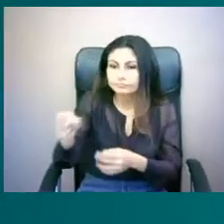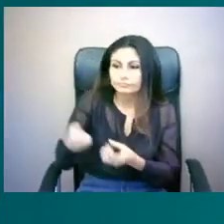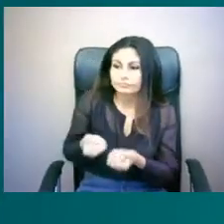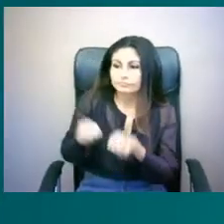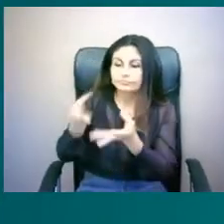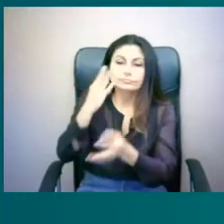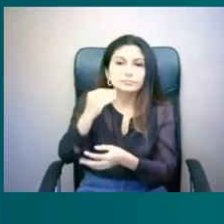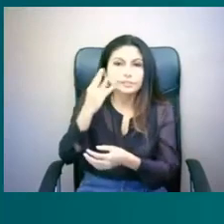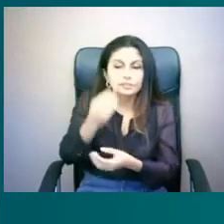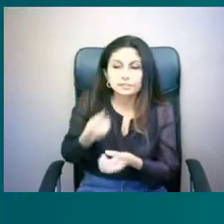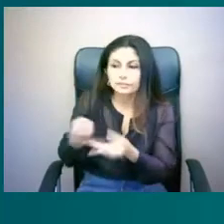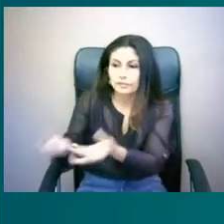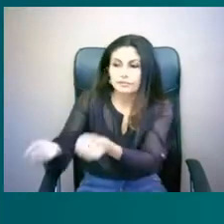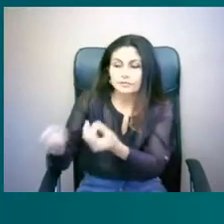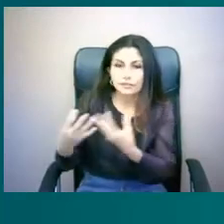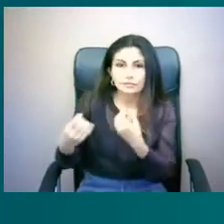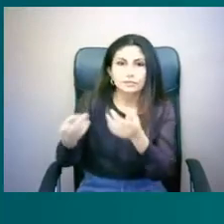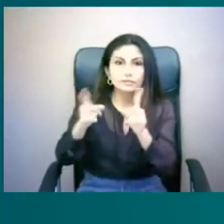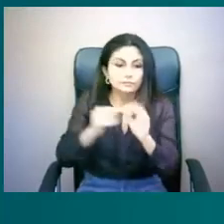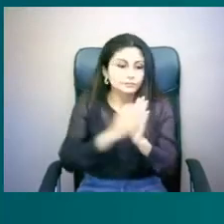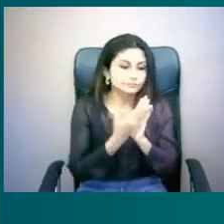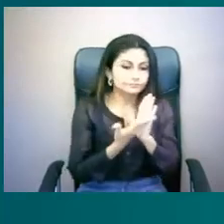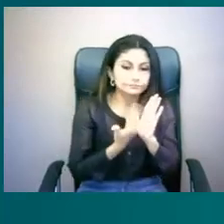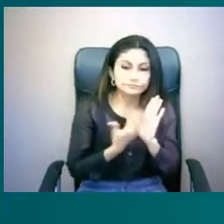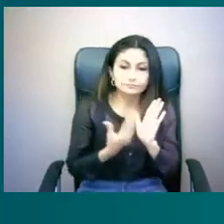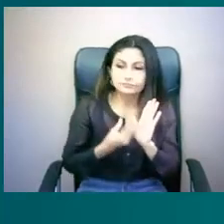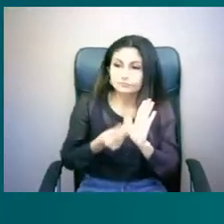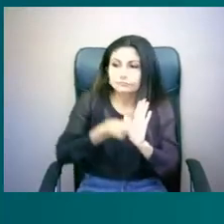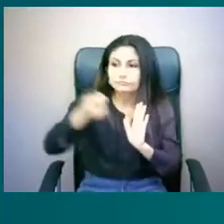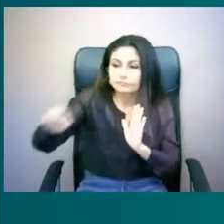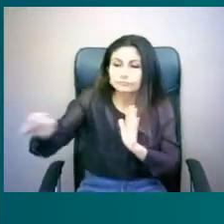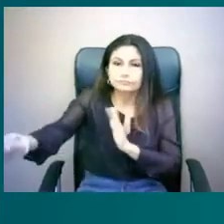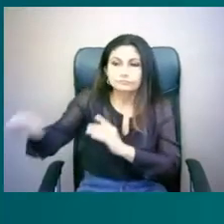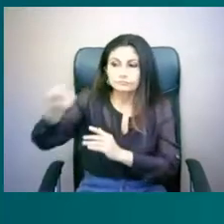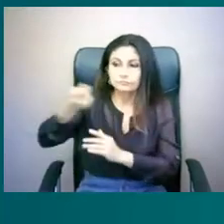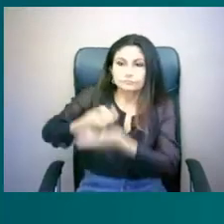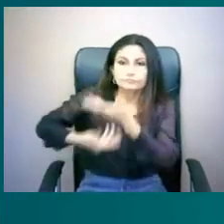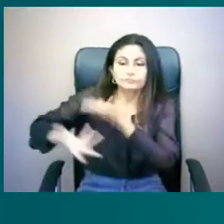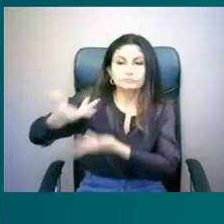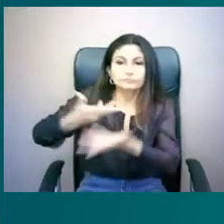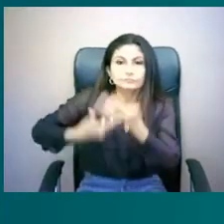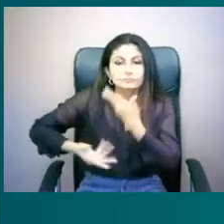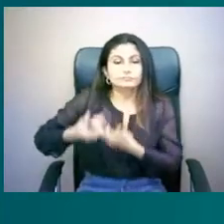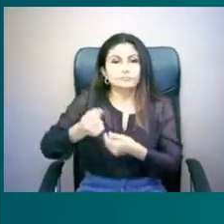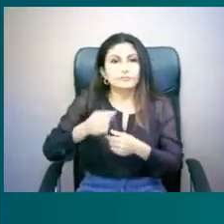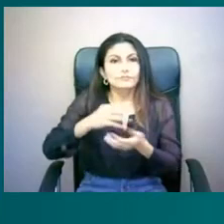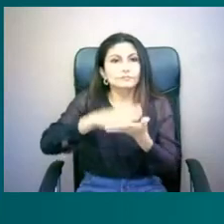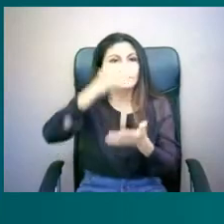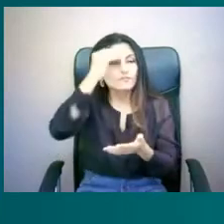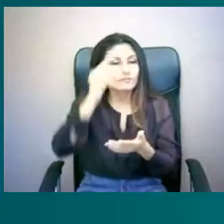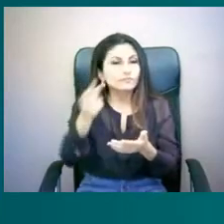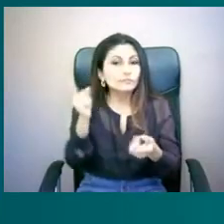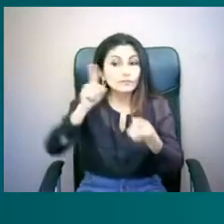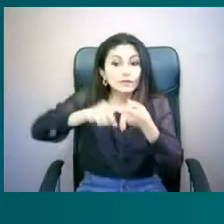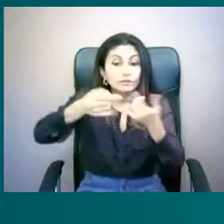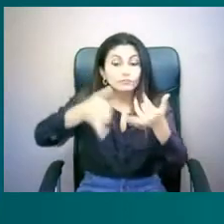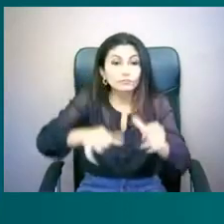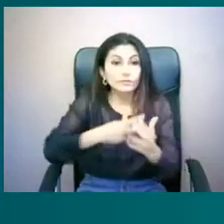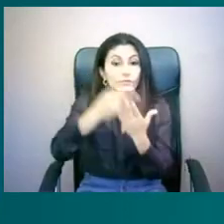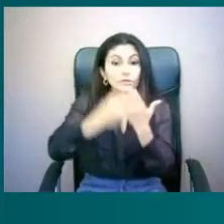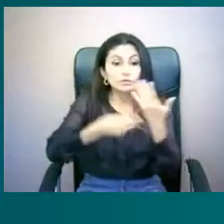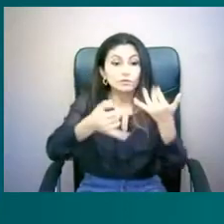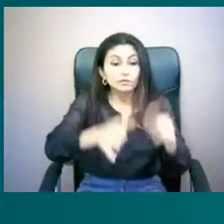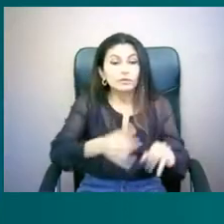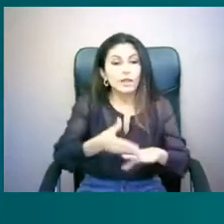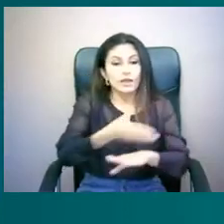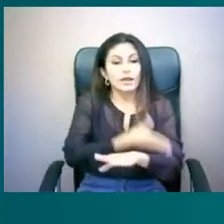proyecto a otro, esa documentación, ese levantamiento exhaustivo de las lecciones aprendidas y no solamente en ese momento final de entrega del proyecto,